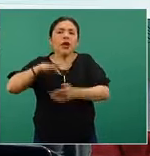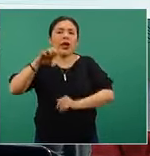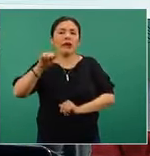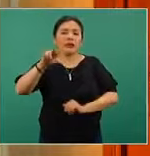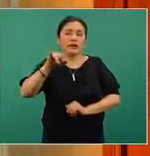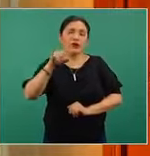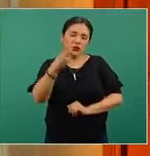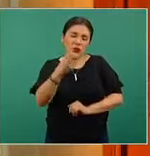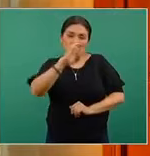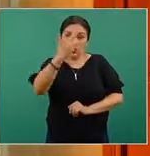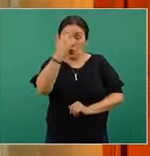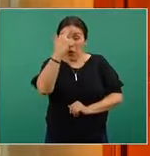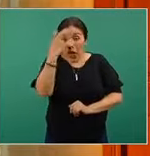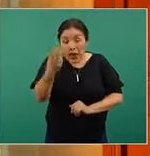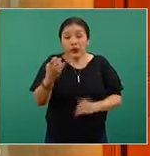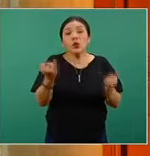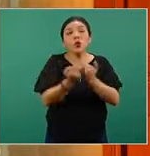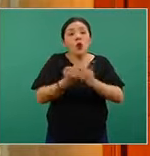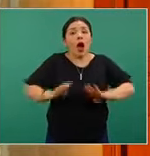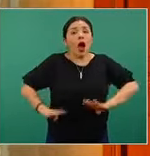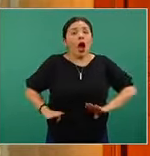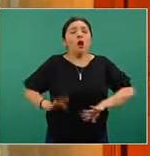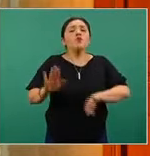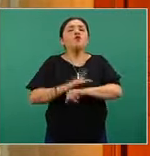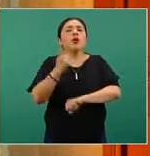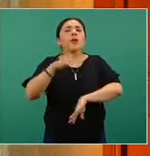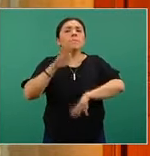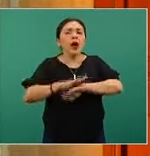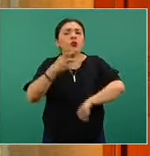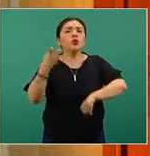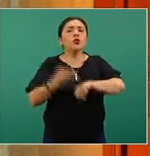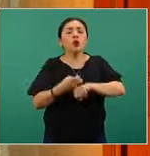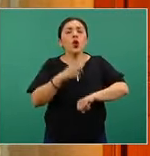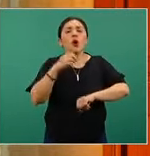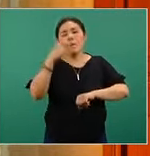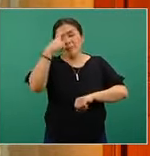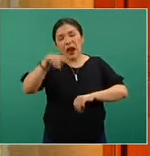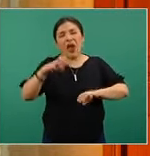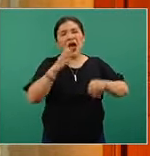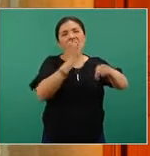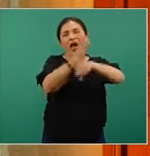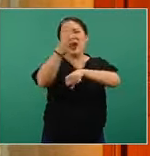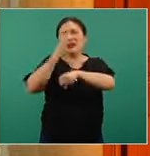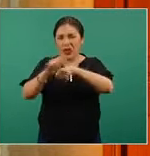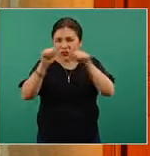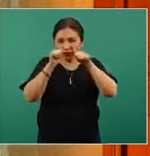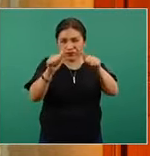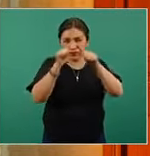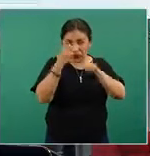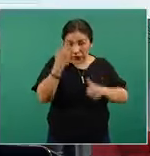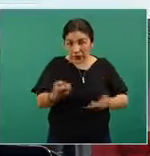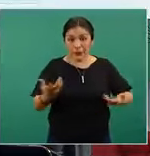que recordar que esto también se debe a un reforzamiento de la red de las propias entidades federativas